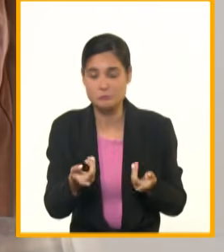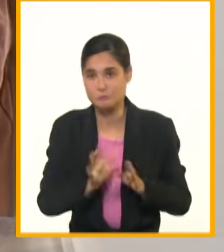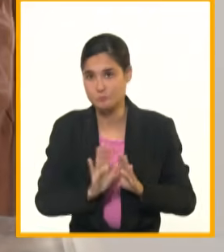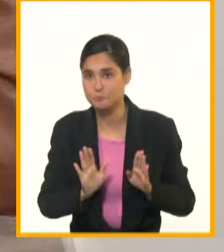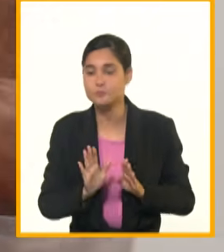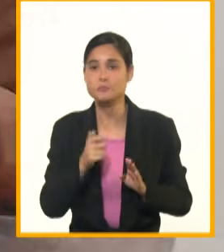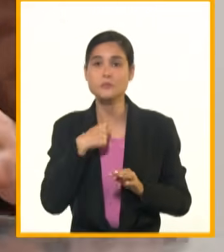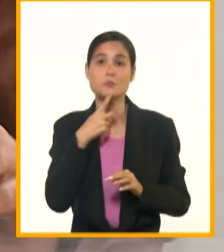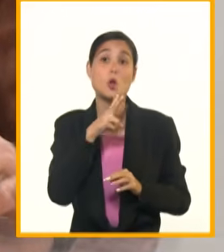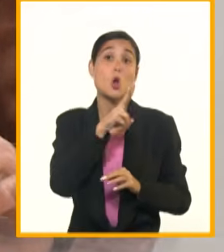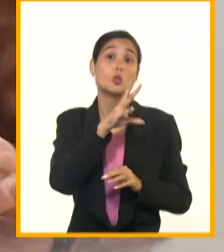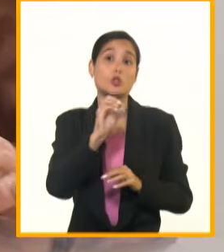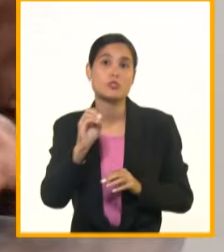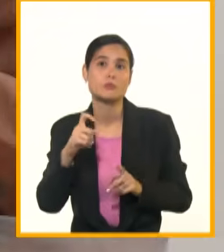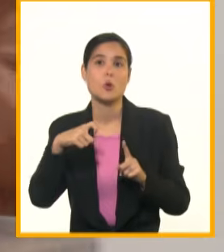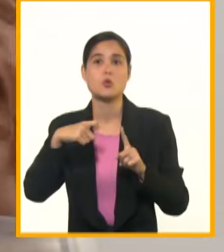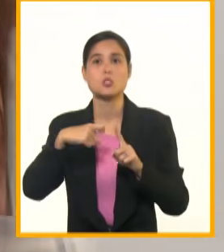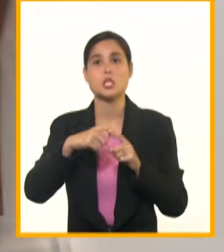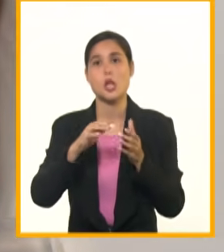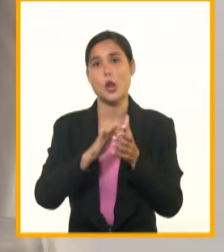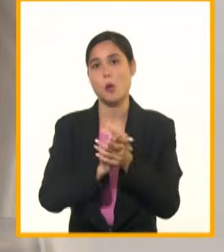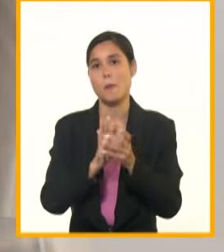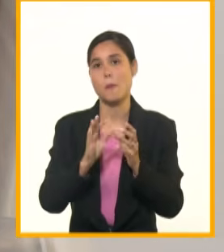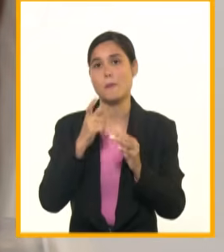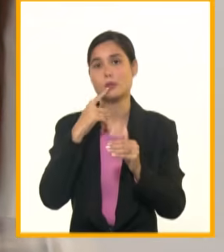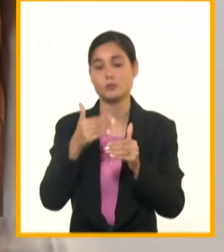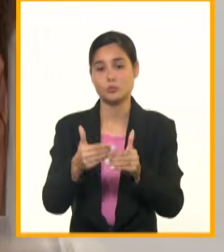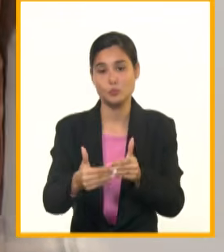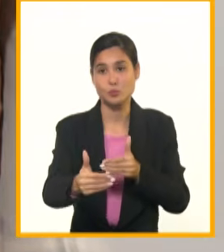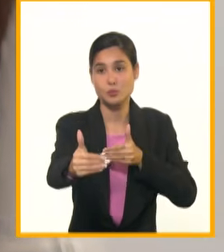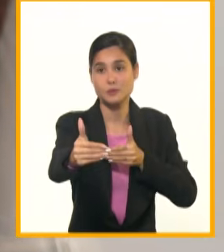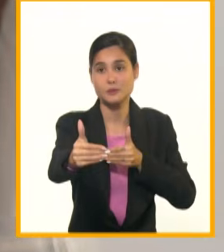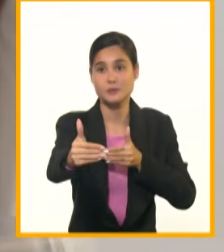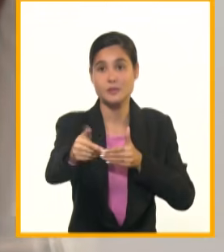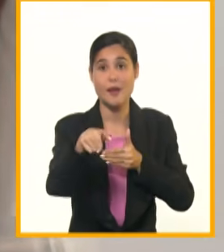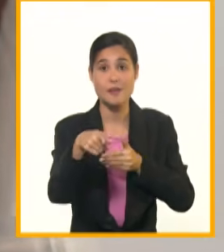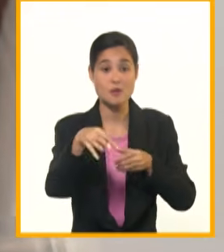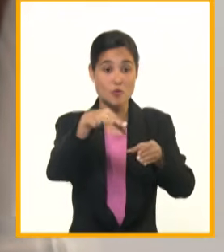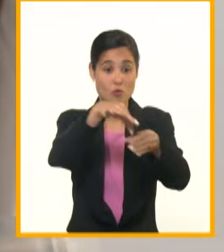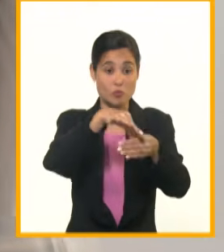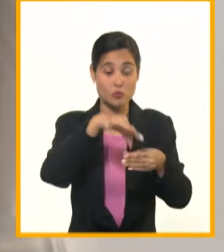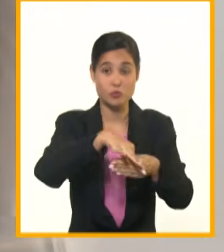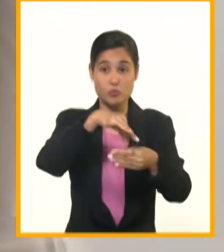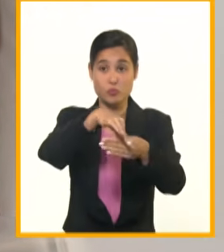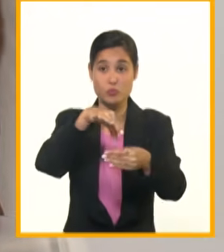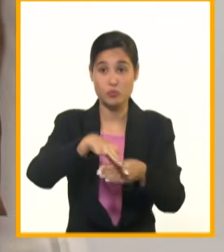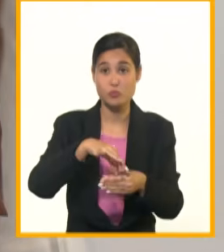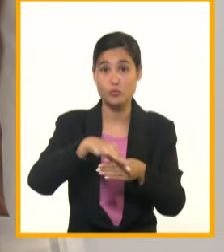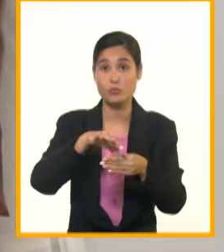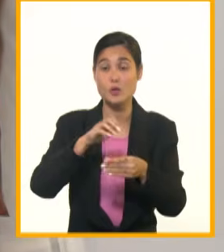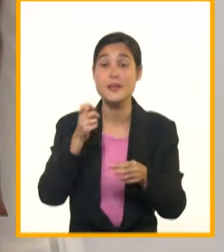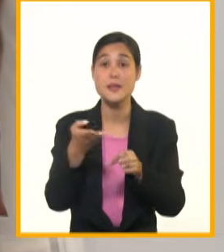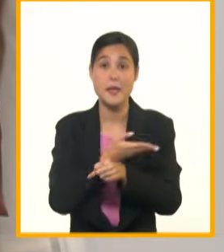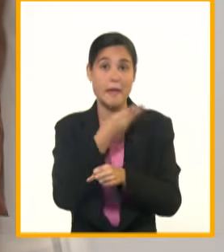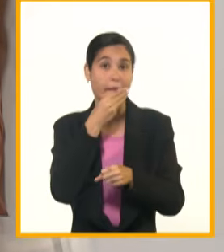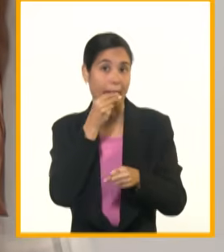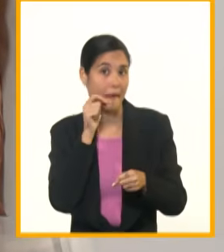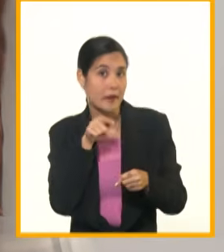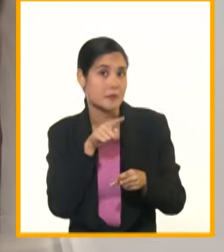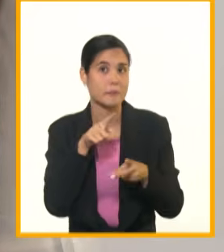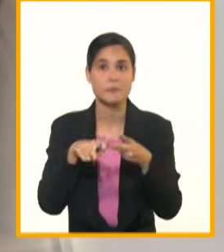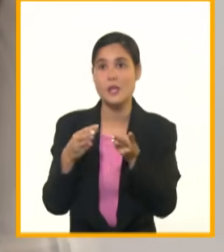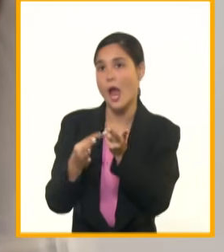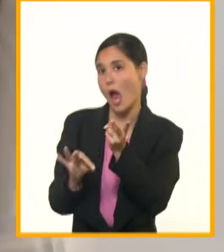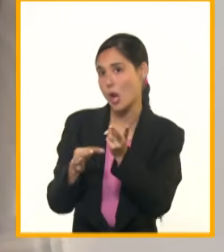kilómetros, tanto para la caña como para el arroz. Porque llegar a 20.000 hectáreas de arroz y recuperar la